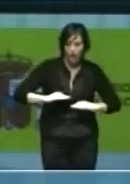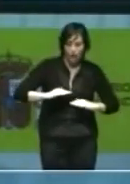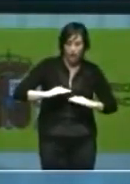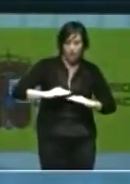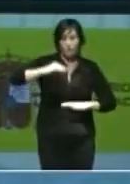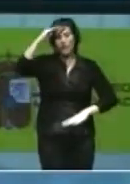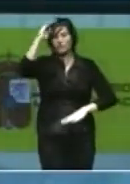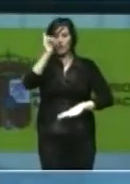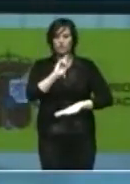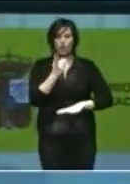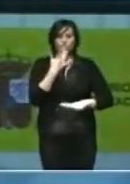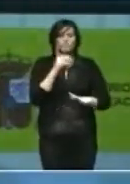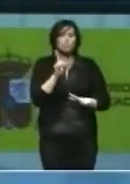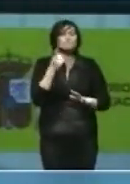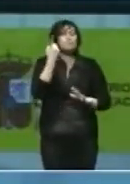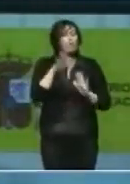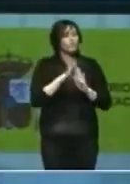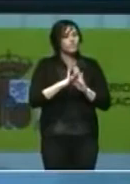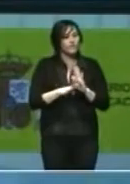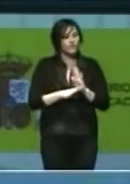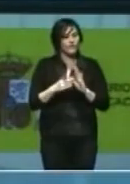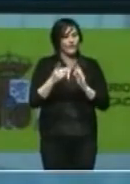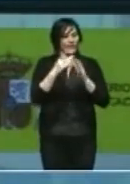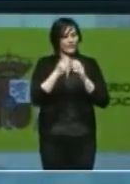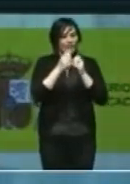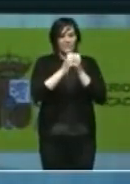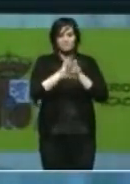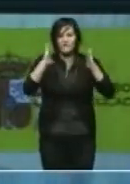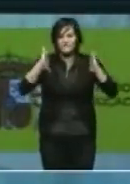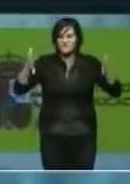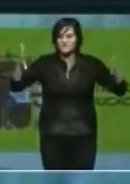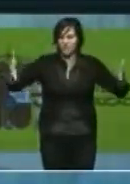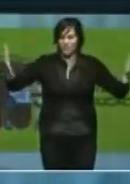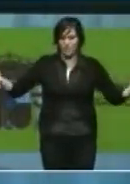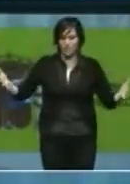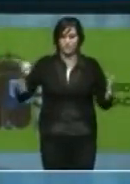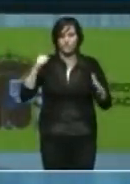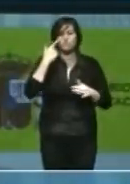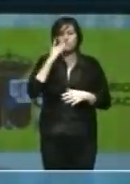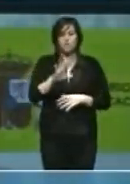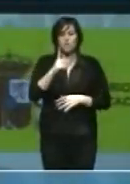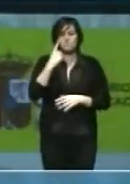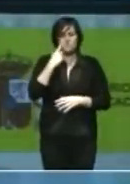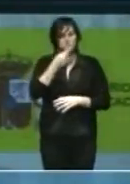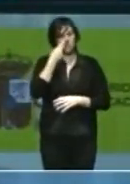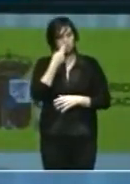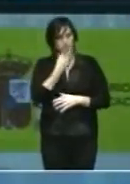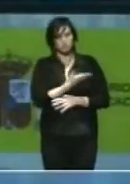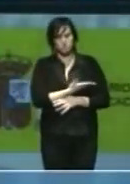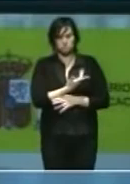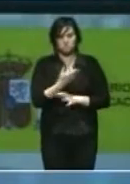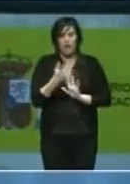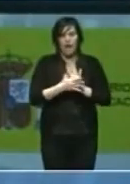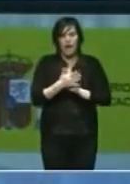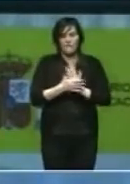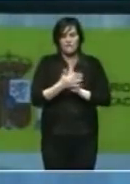altura, etcétera, sino casi con una condición de expansibilidad, ¿no? Y entonces me ha parecido interesante hablar